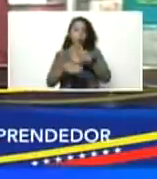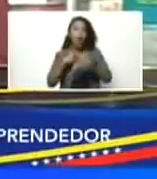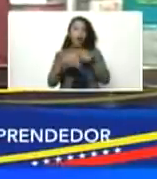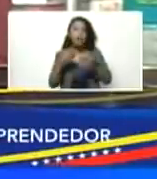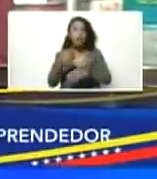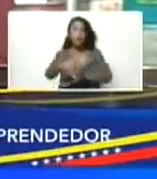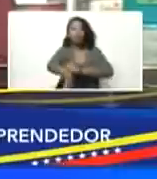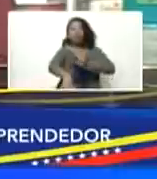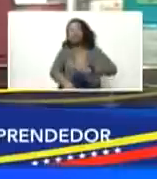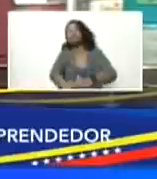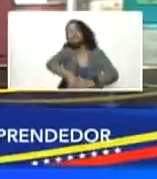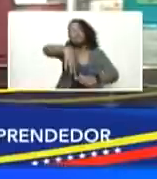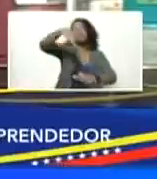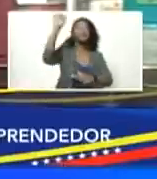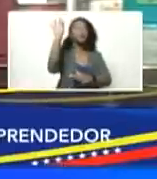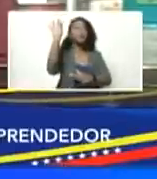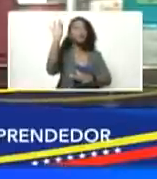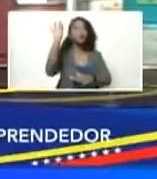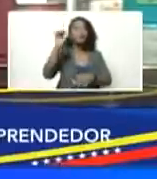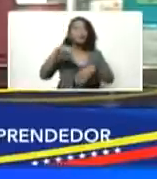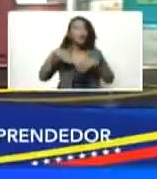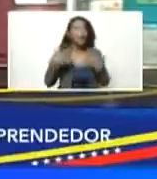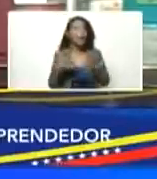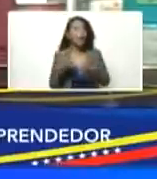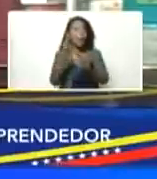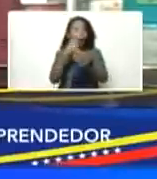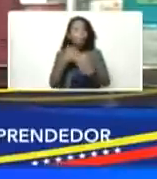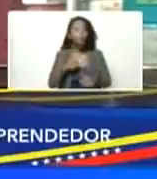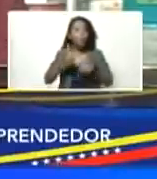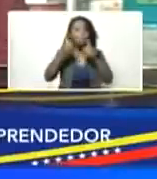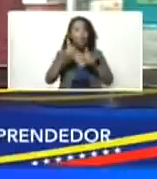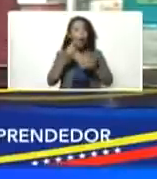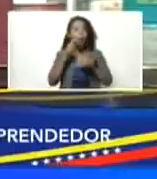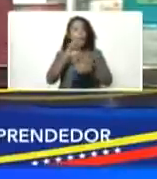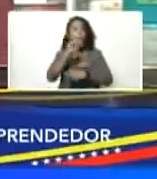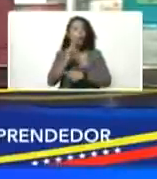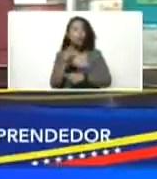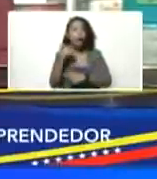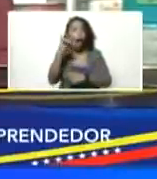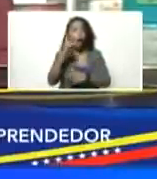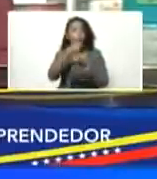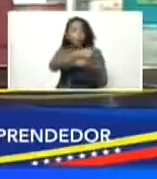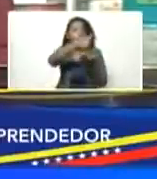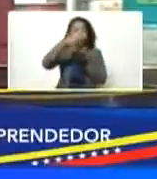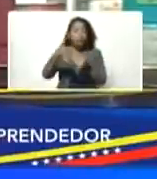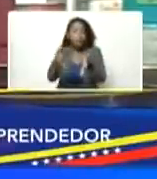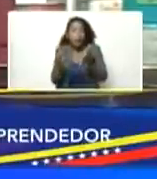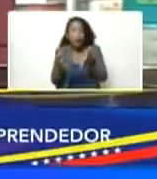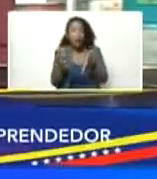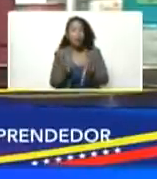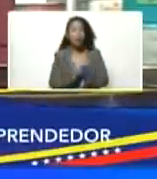ver. El que me responda bien la pregunta tendrá un premio.